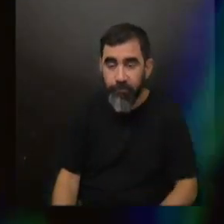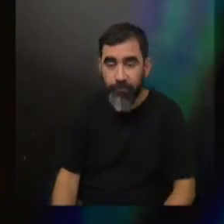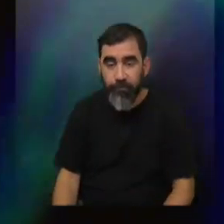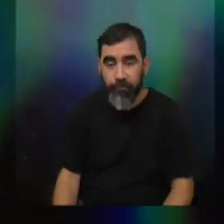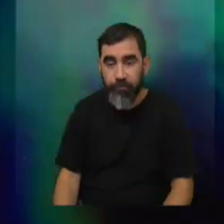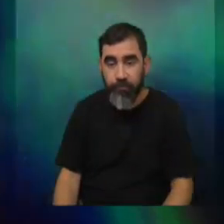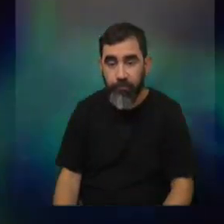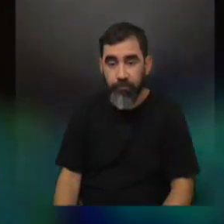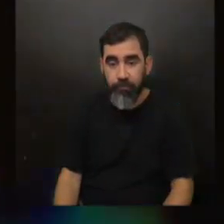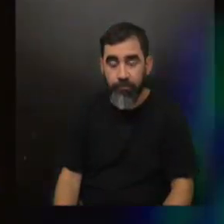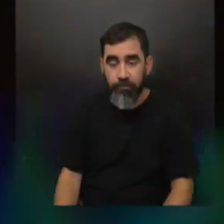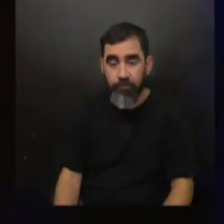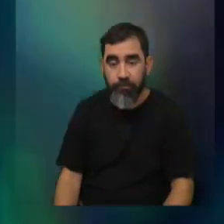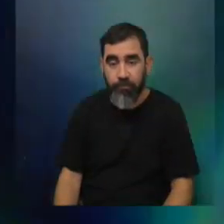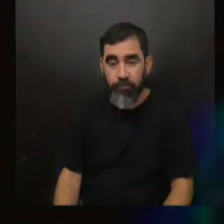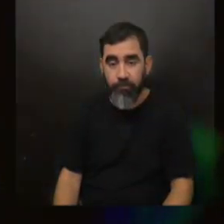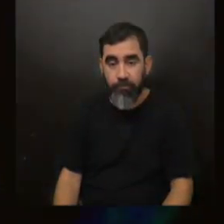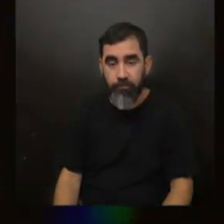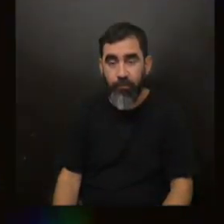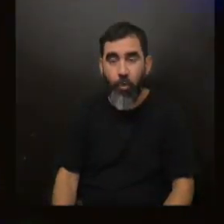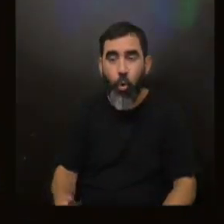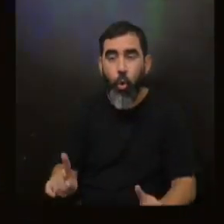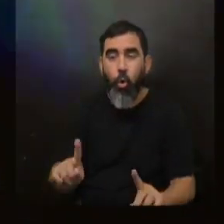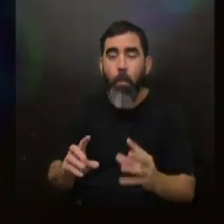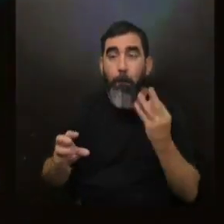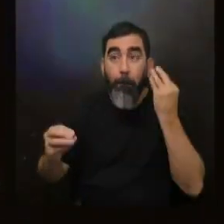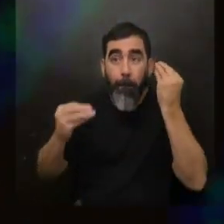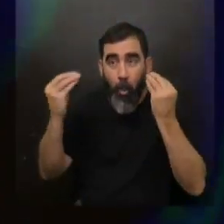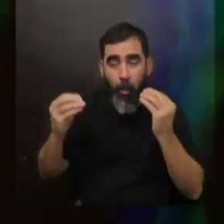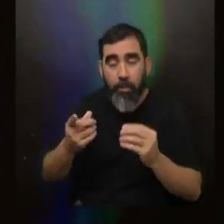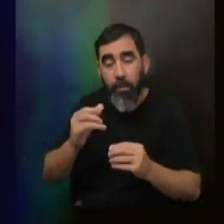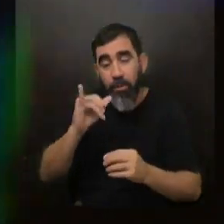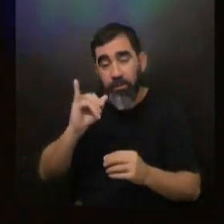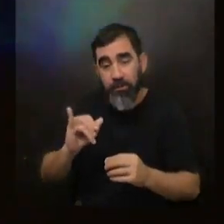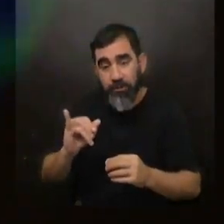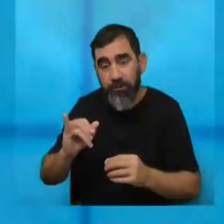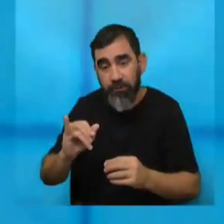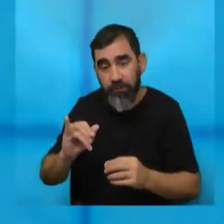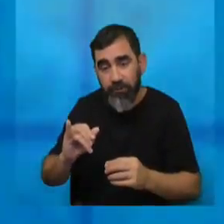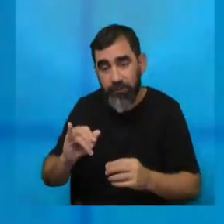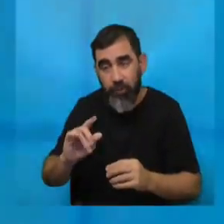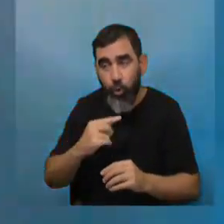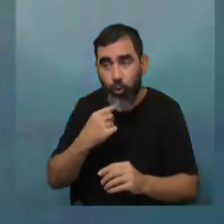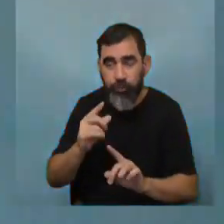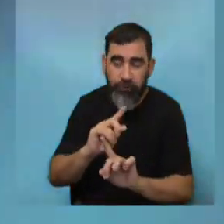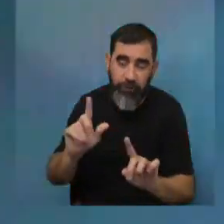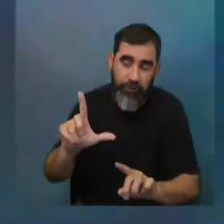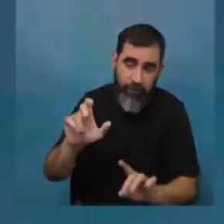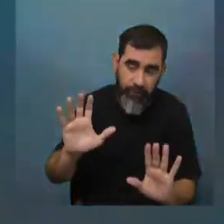No creo que sea alarmante, pero sí no ayuda.